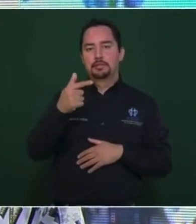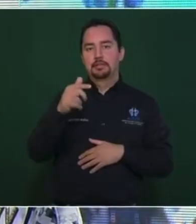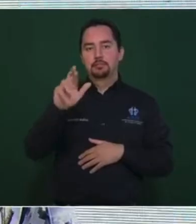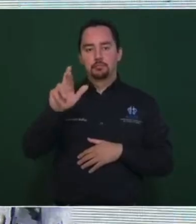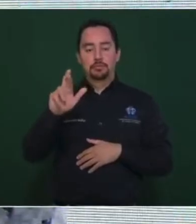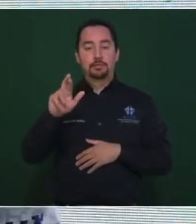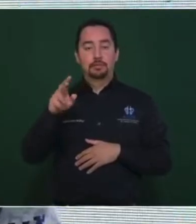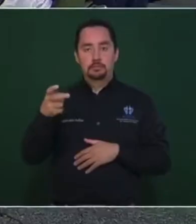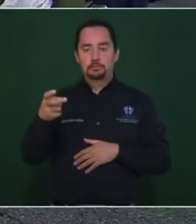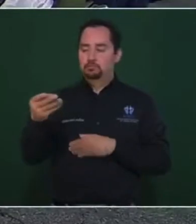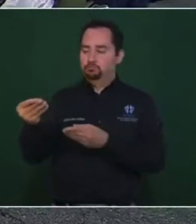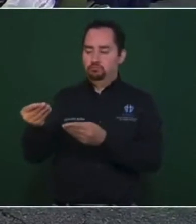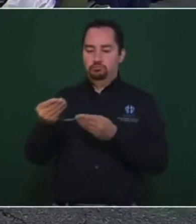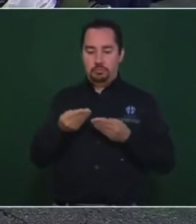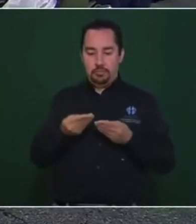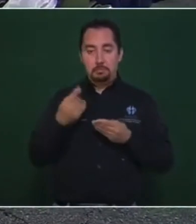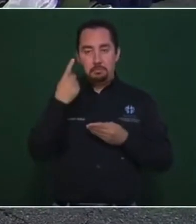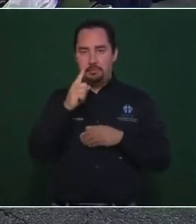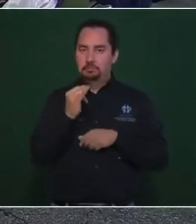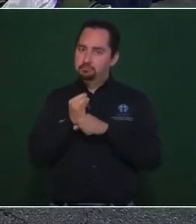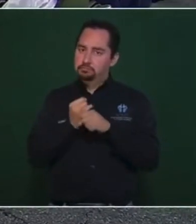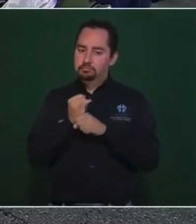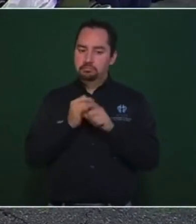Algunas de las acciones realizadas